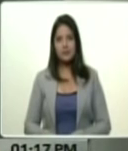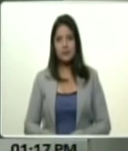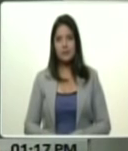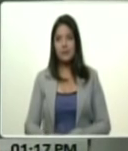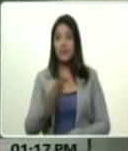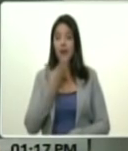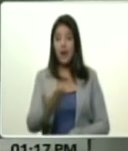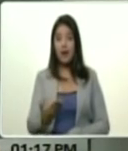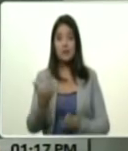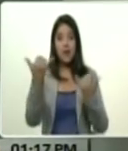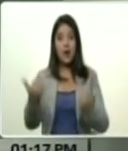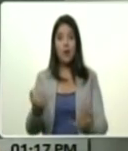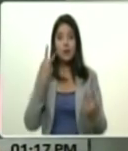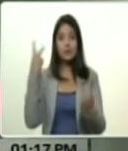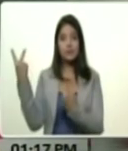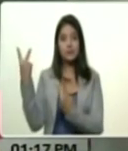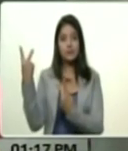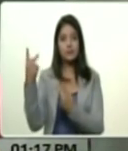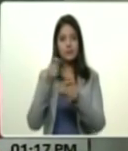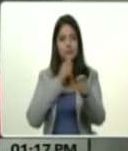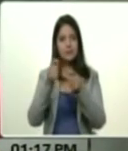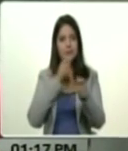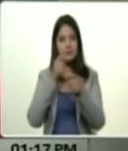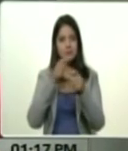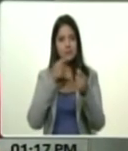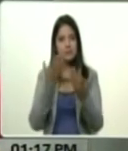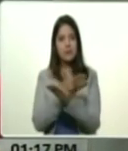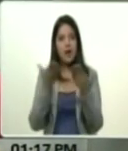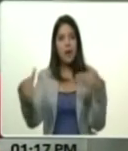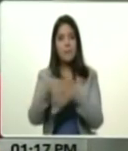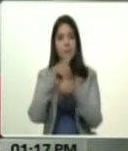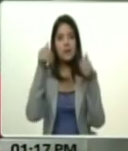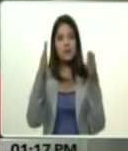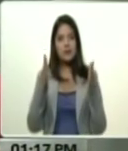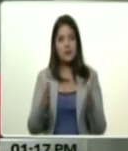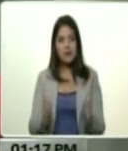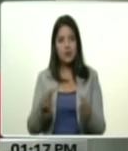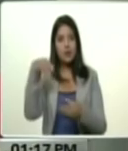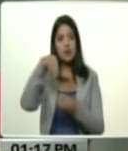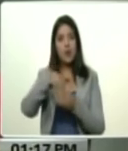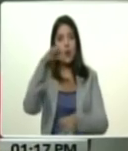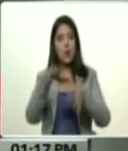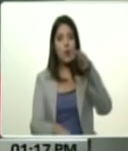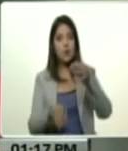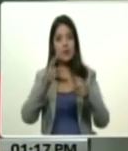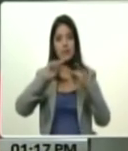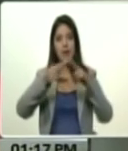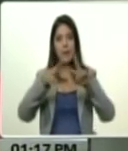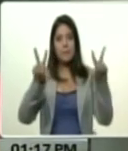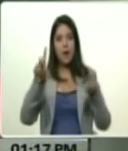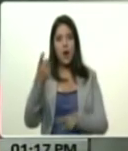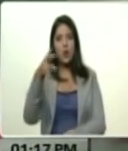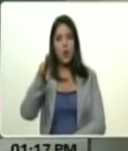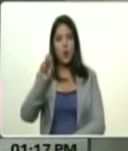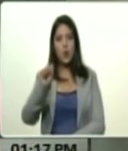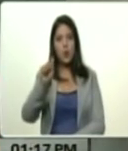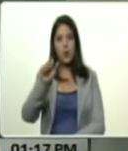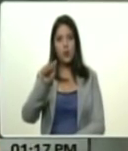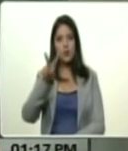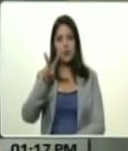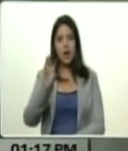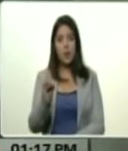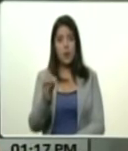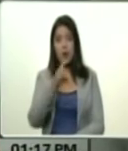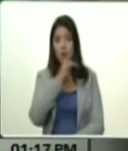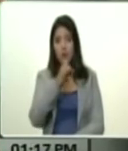Gracias. A esta hora vamos a escuchar de inmediato la rueda de prensa que ofrece el ministro del Poder Popular para Interior, Justicia y Paz, Gustavo González López, con información